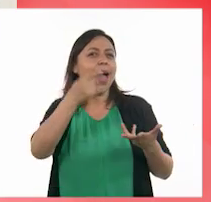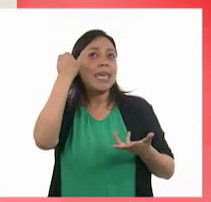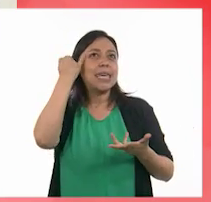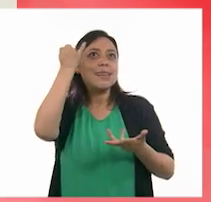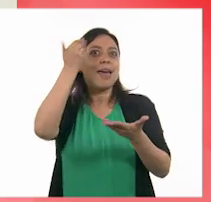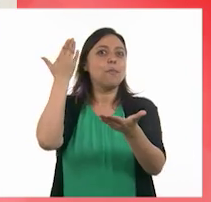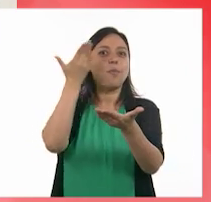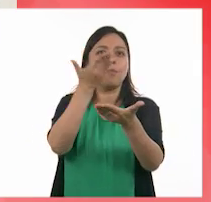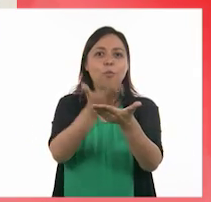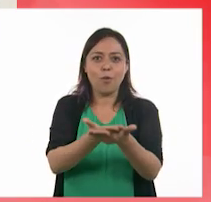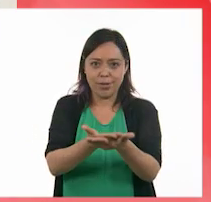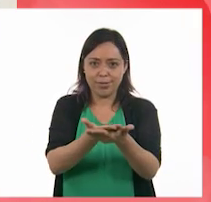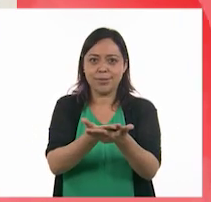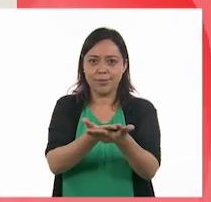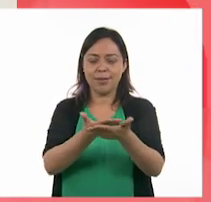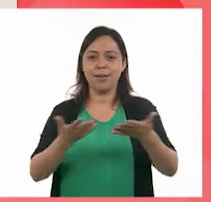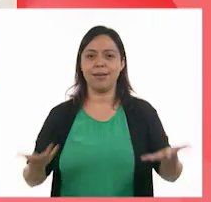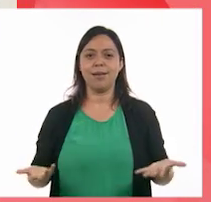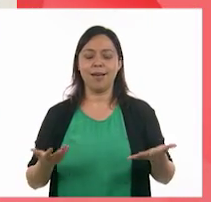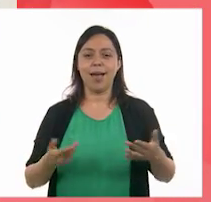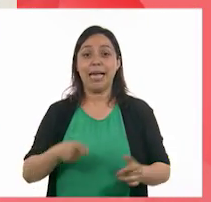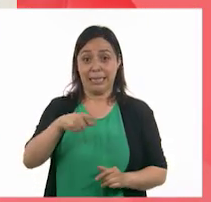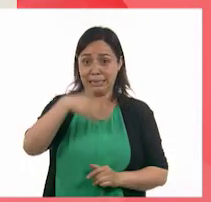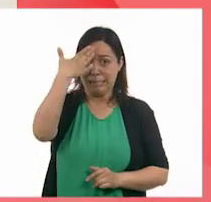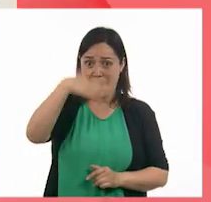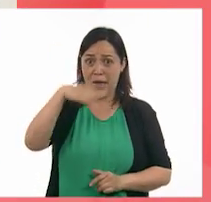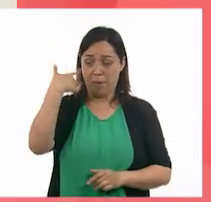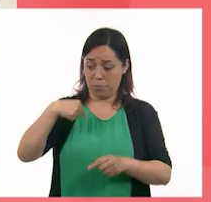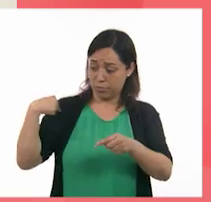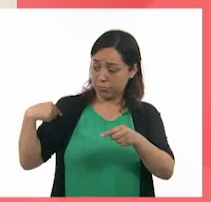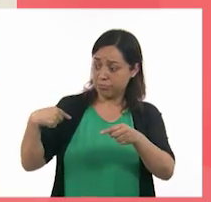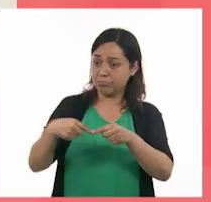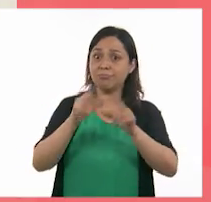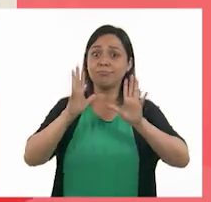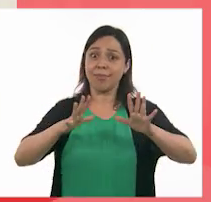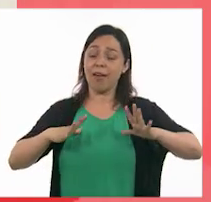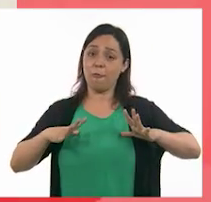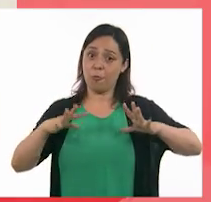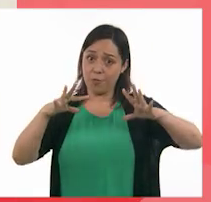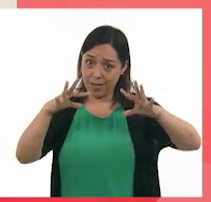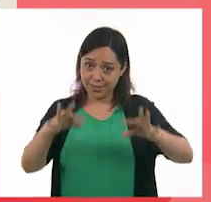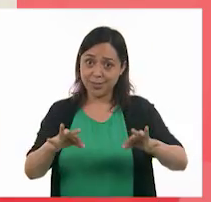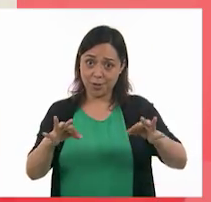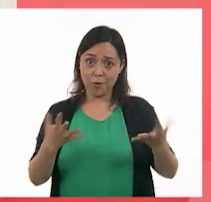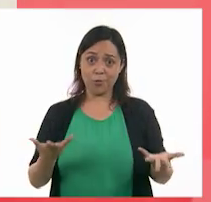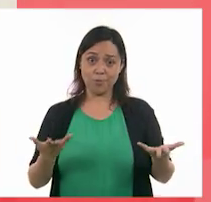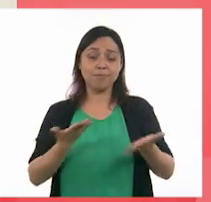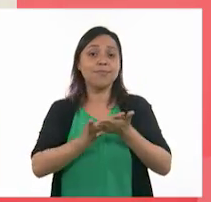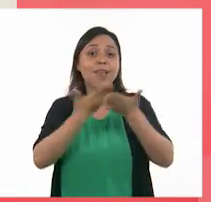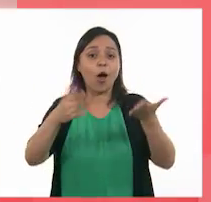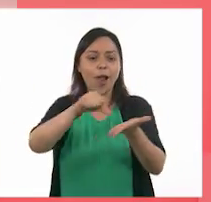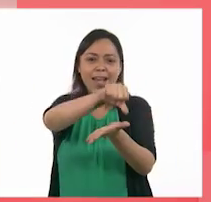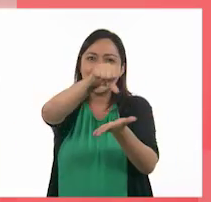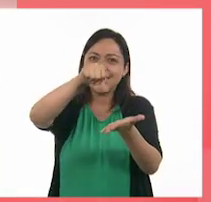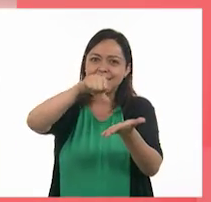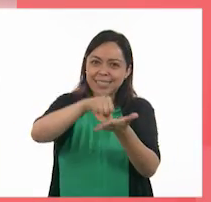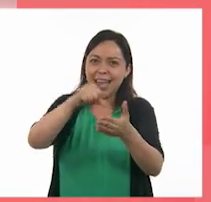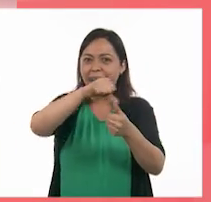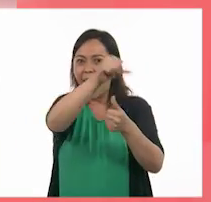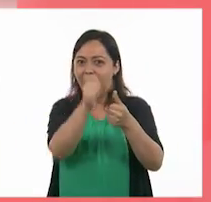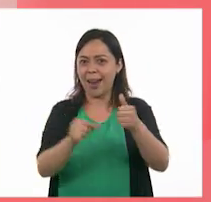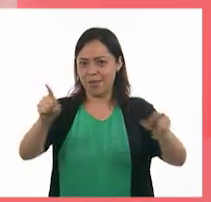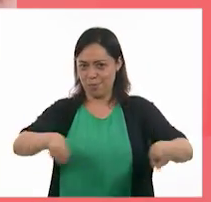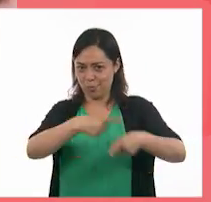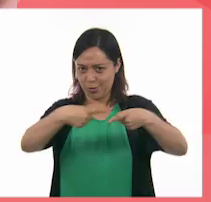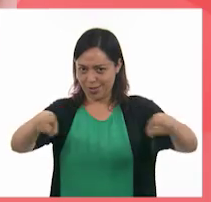idea y bueno, sabemos que ya tienen varios años con la fundación y bueno, ahora con el Centro de Artes Musicales.